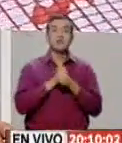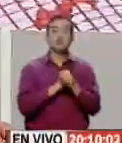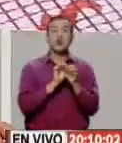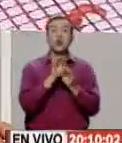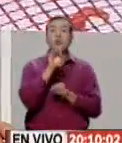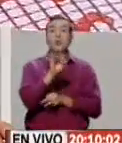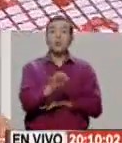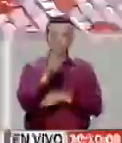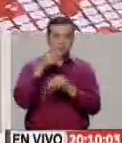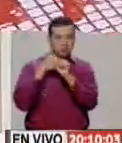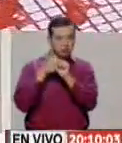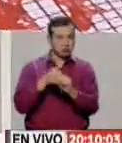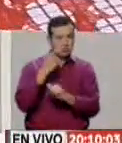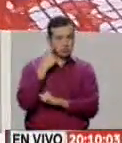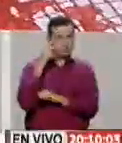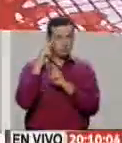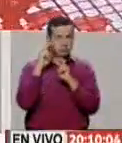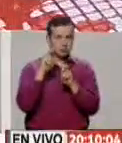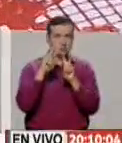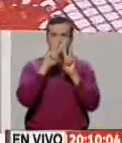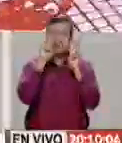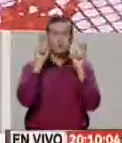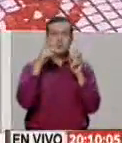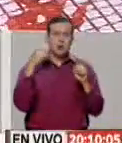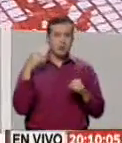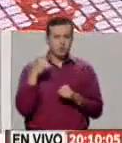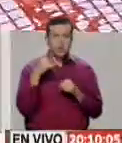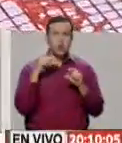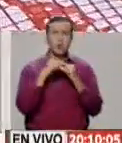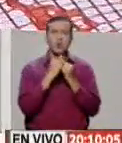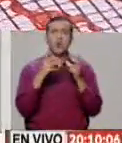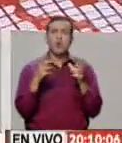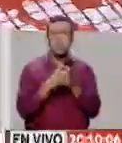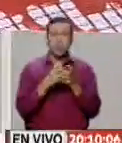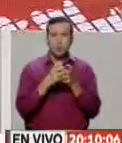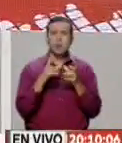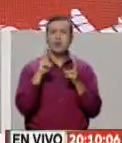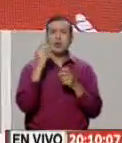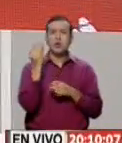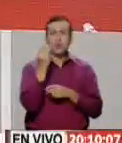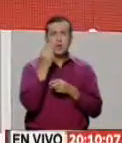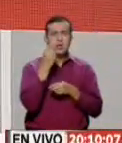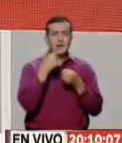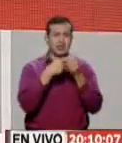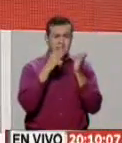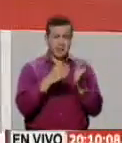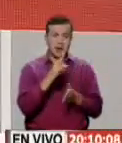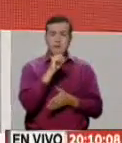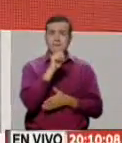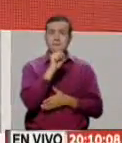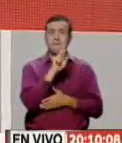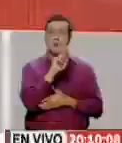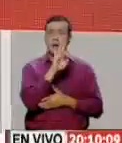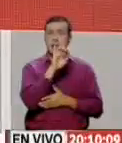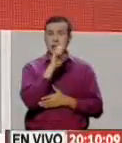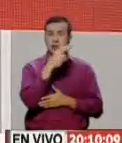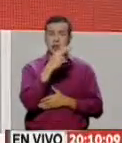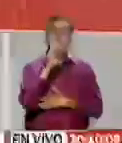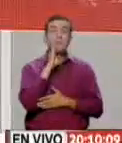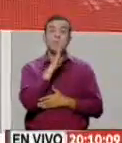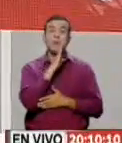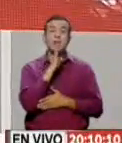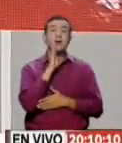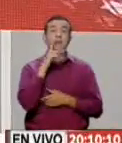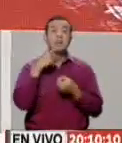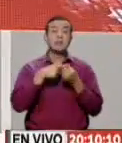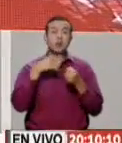Pueblo hará un seguimiento de la investigación por la violación grupal en el caso de la joven quiteña Marta en un bar de Quito. Los detenidos